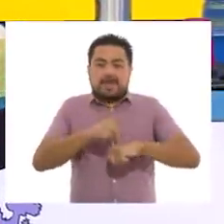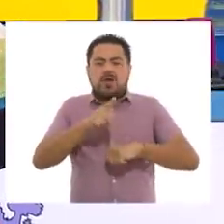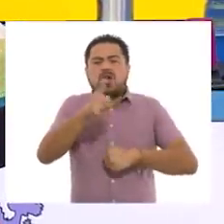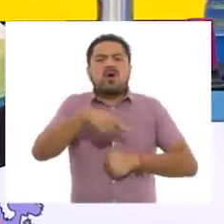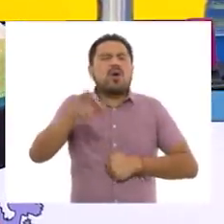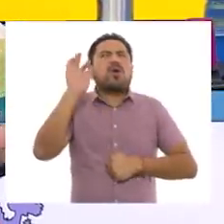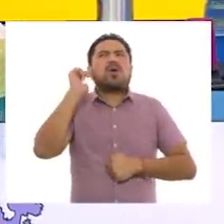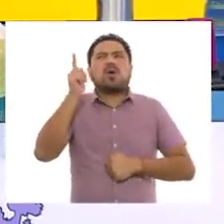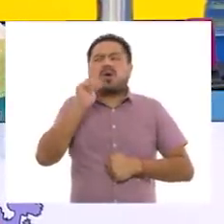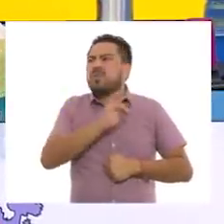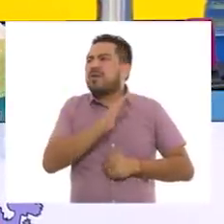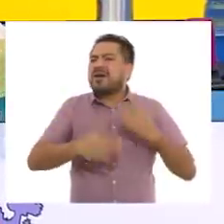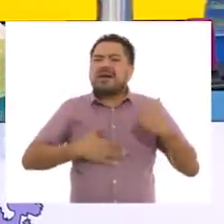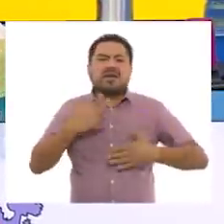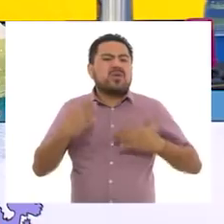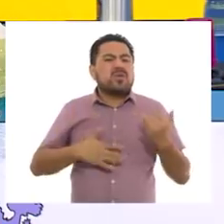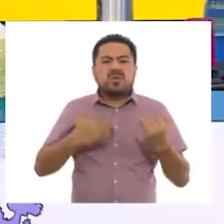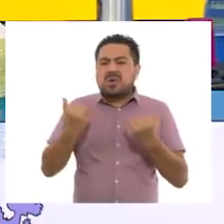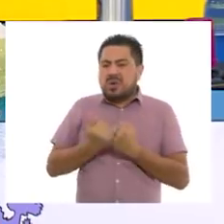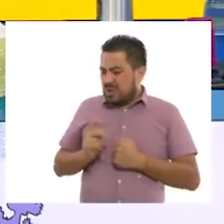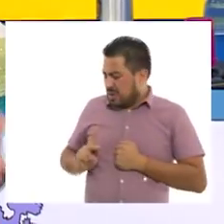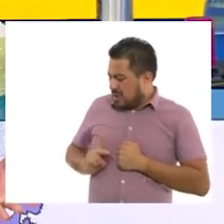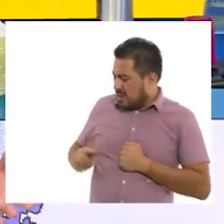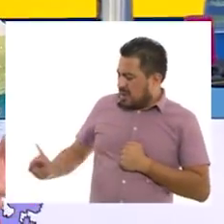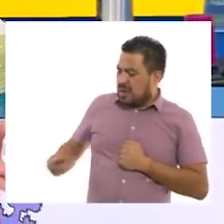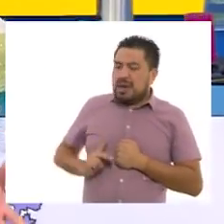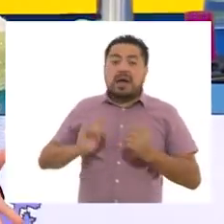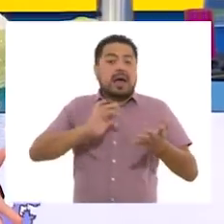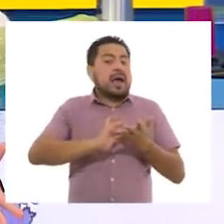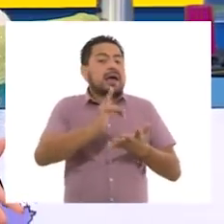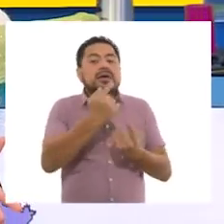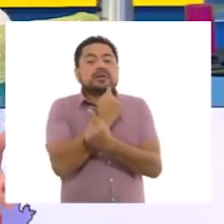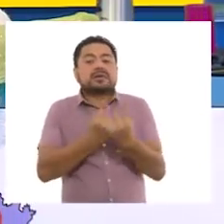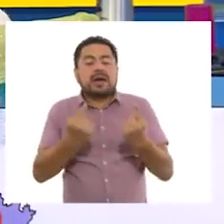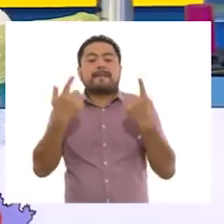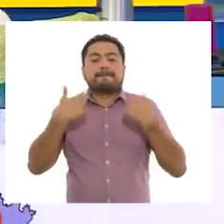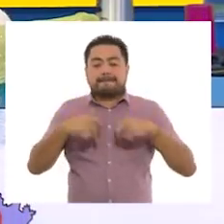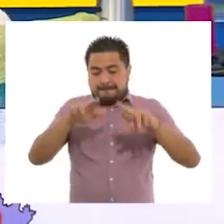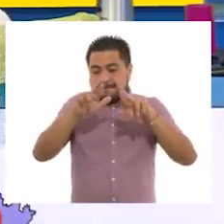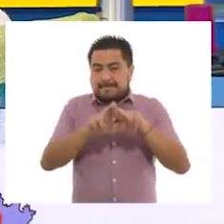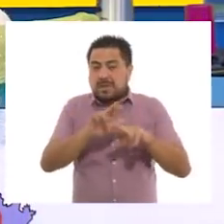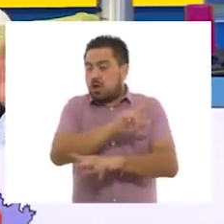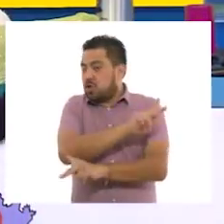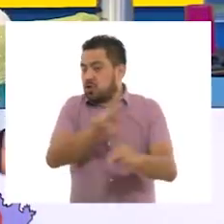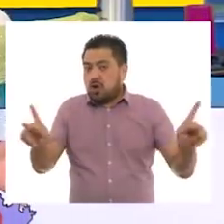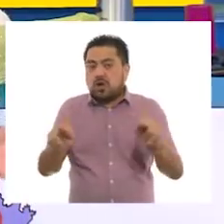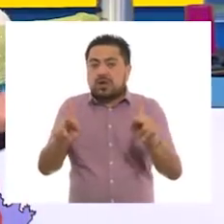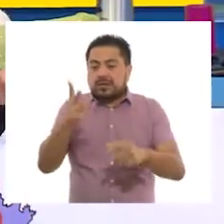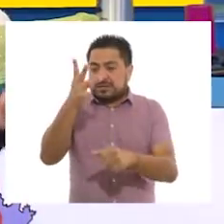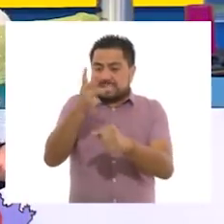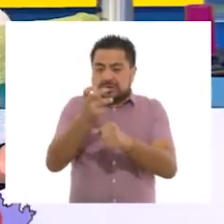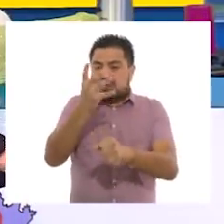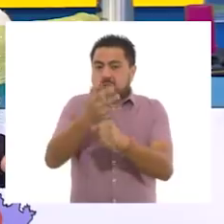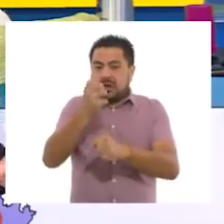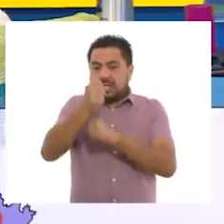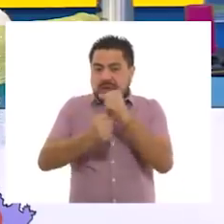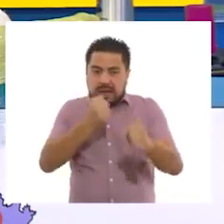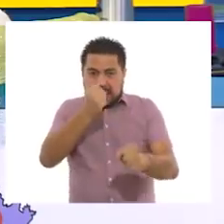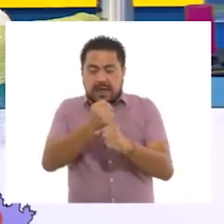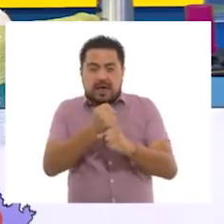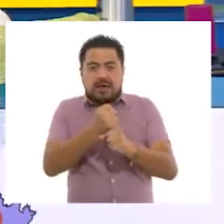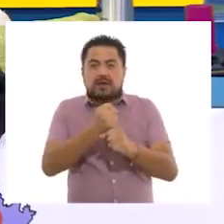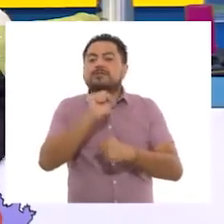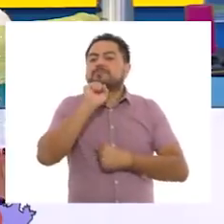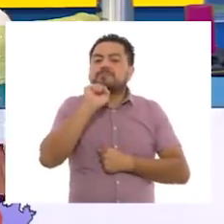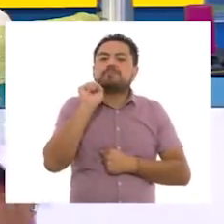hayan disfrutado tanto como nosotros. Agradecemos a las niñas, niños, maestras y maestros de tercero y cuarto grado. Y